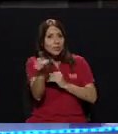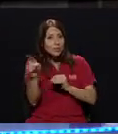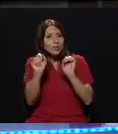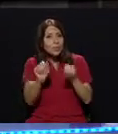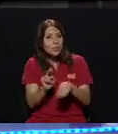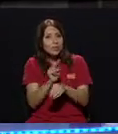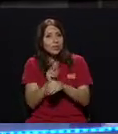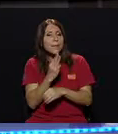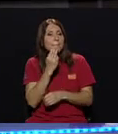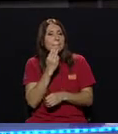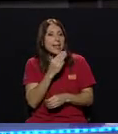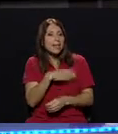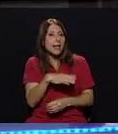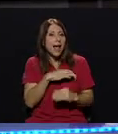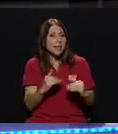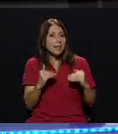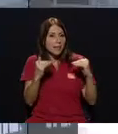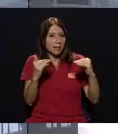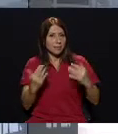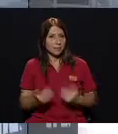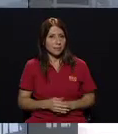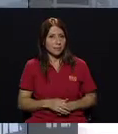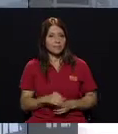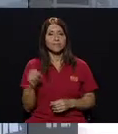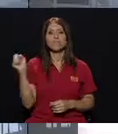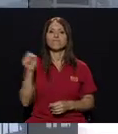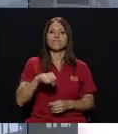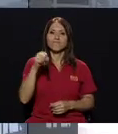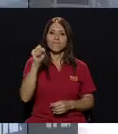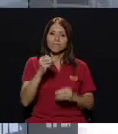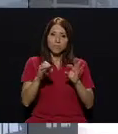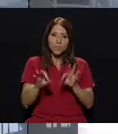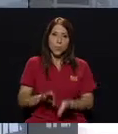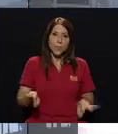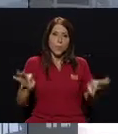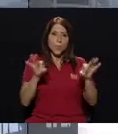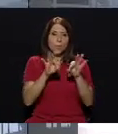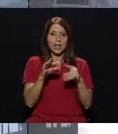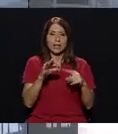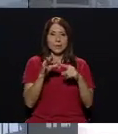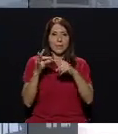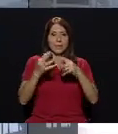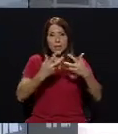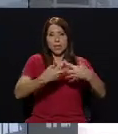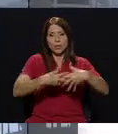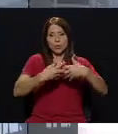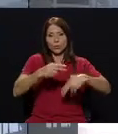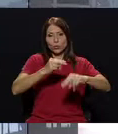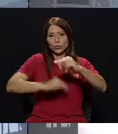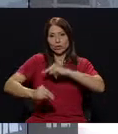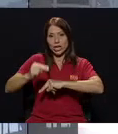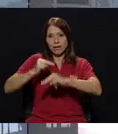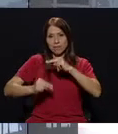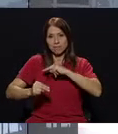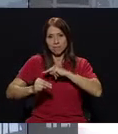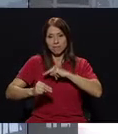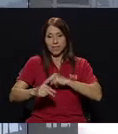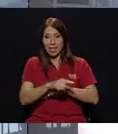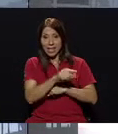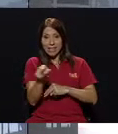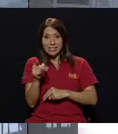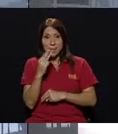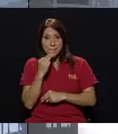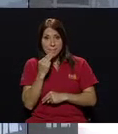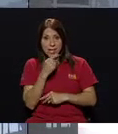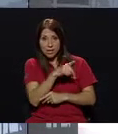de calidad. Sí, eso es muy importante. Eso es muy importante, sobre todo para la industria, asegurarse de que esa miel que ustedes